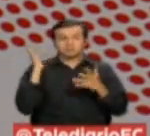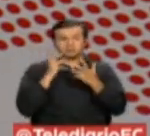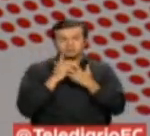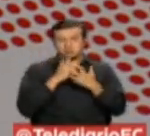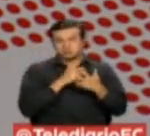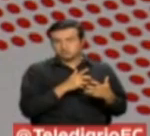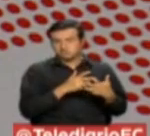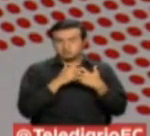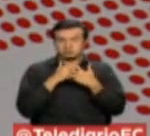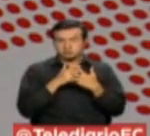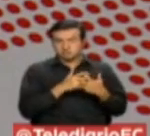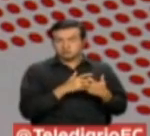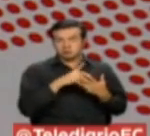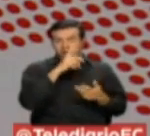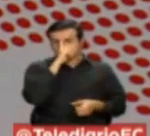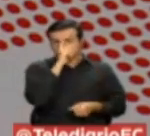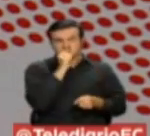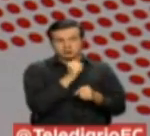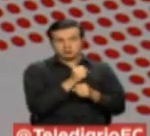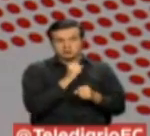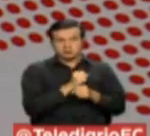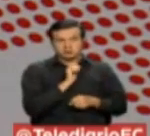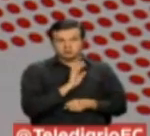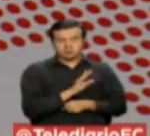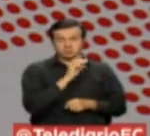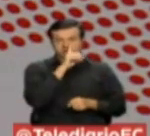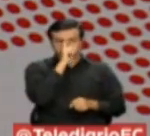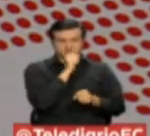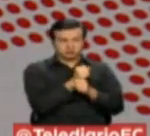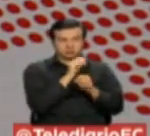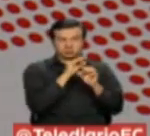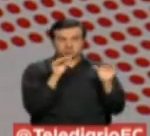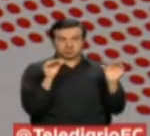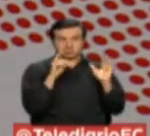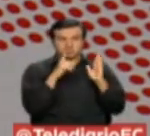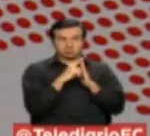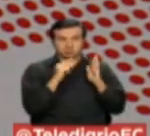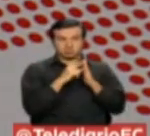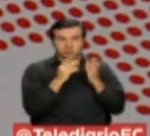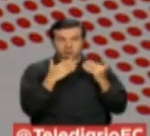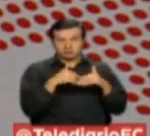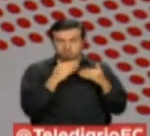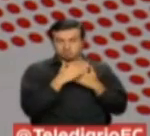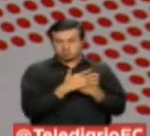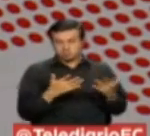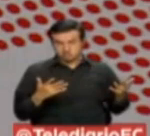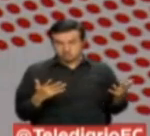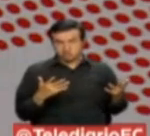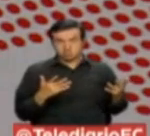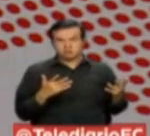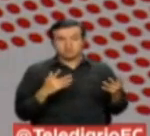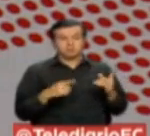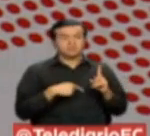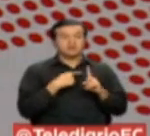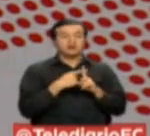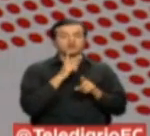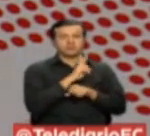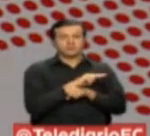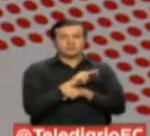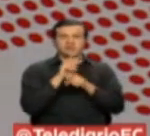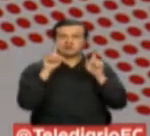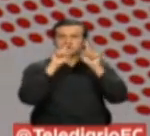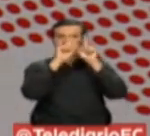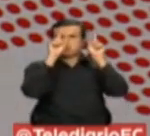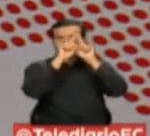sincronización entre la labor que realiza de manera eficiente el Servicio de Rentas Internas y la Superintendencia de